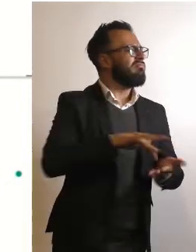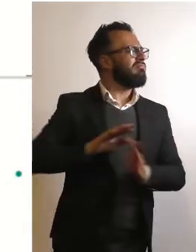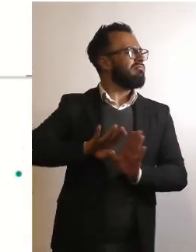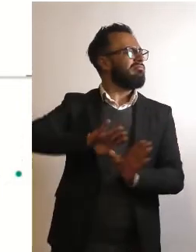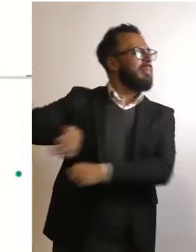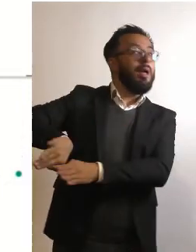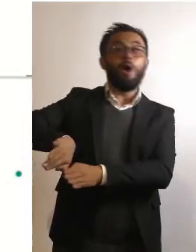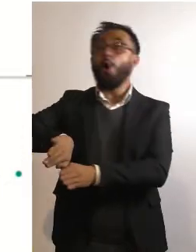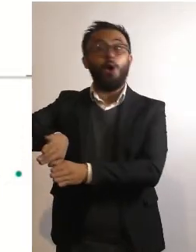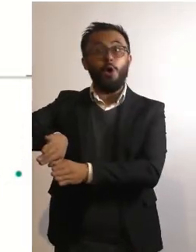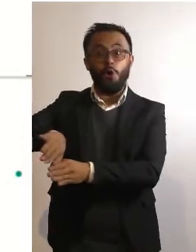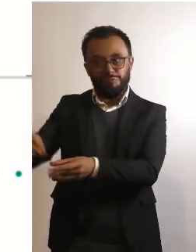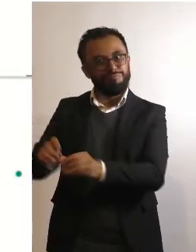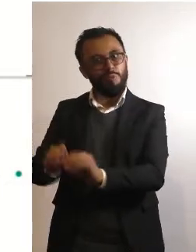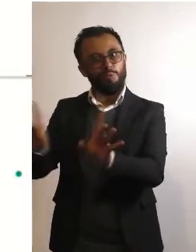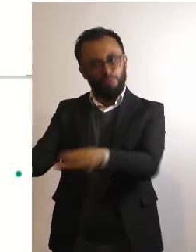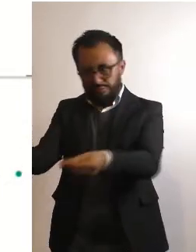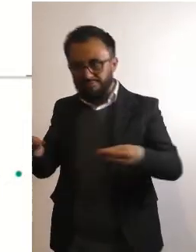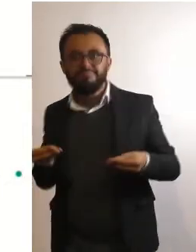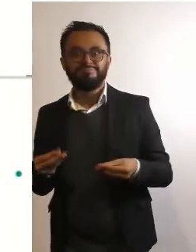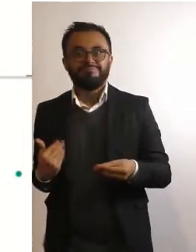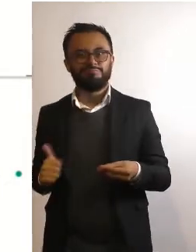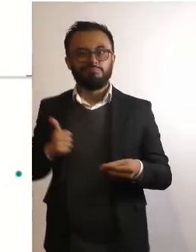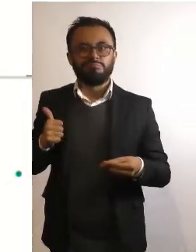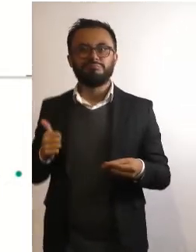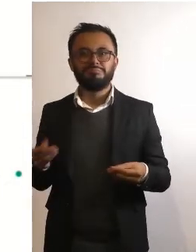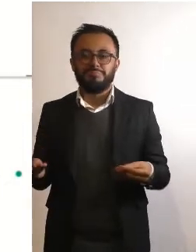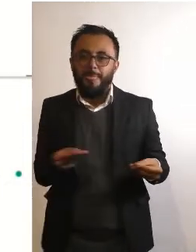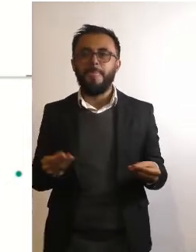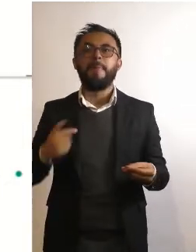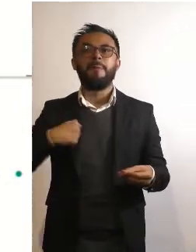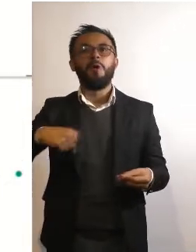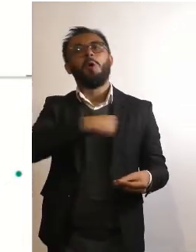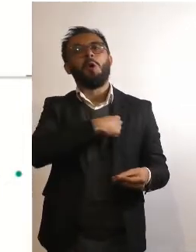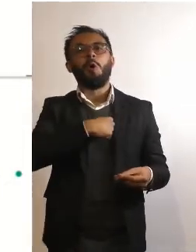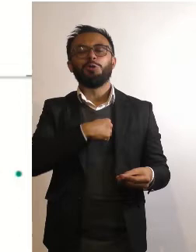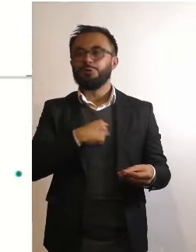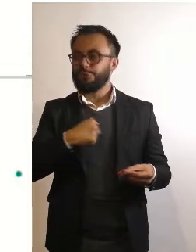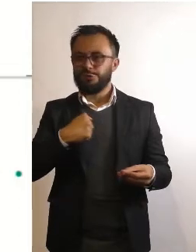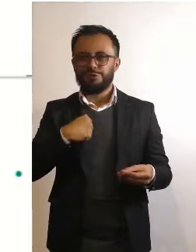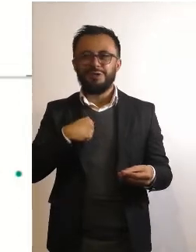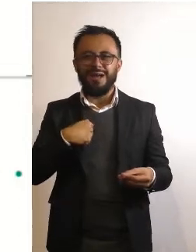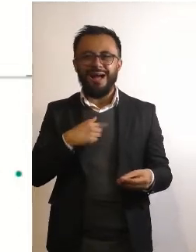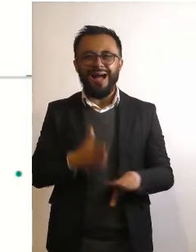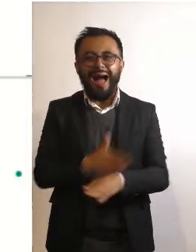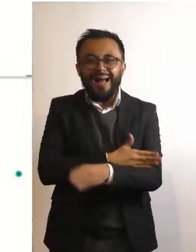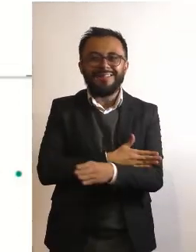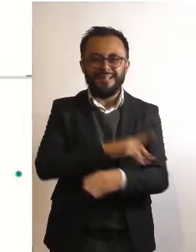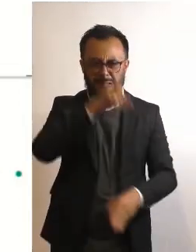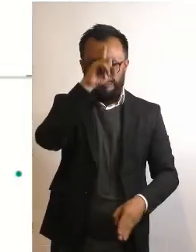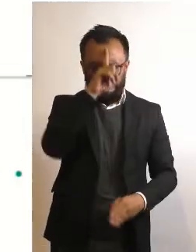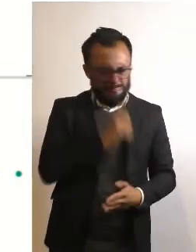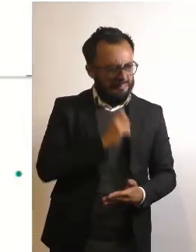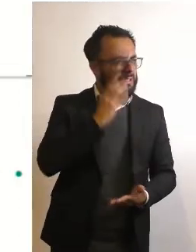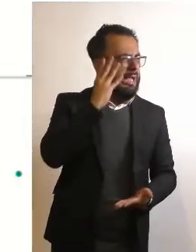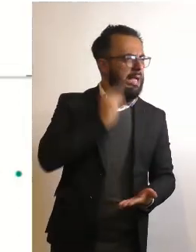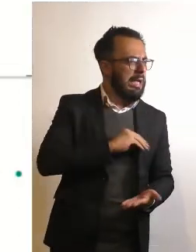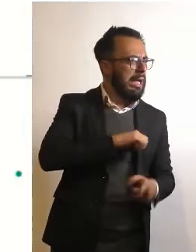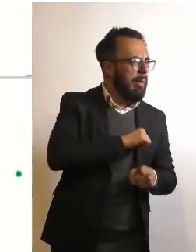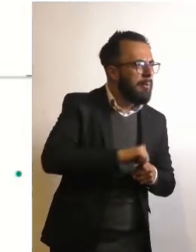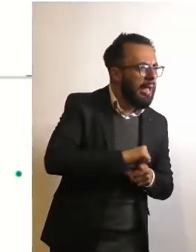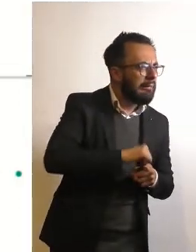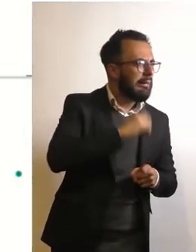hemos promovido que aquellas excelentes prácticas que se obtuvieron en temas